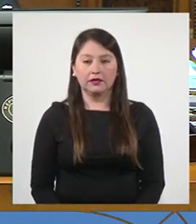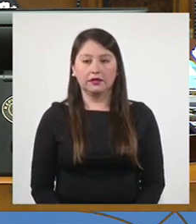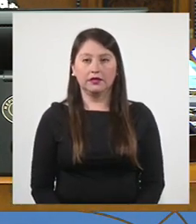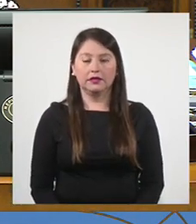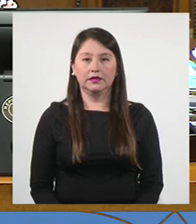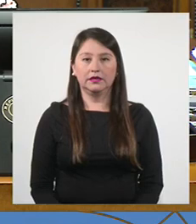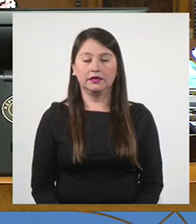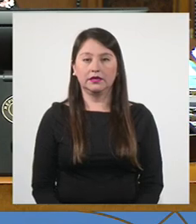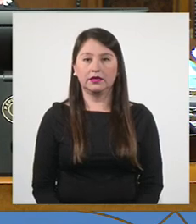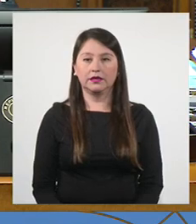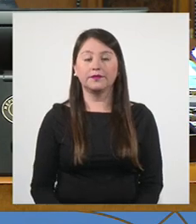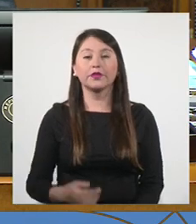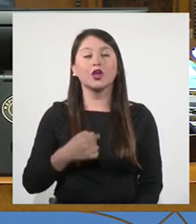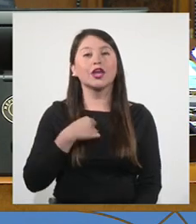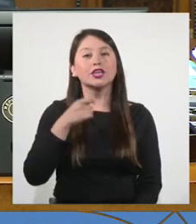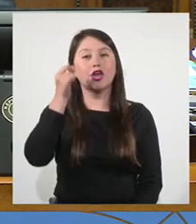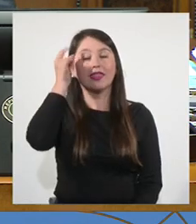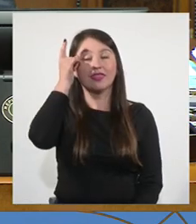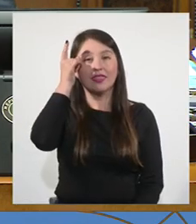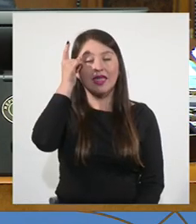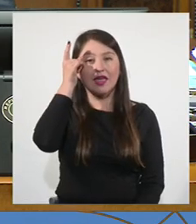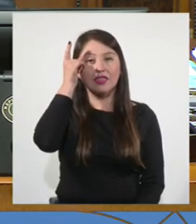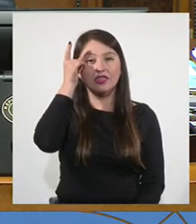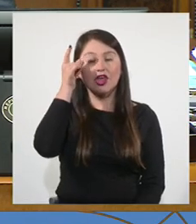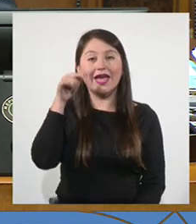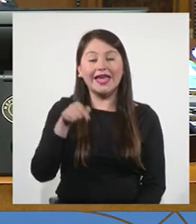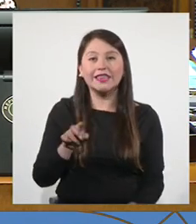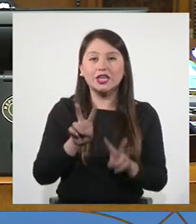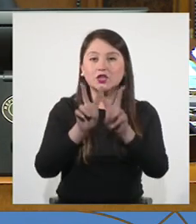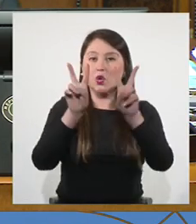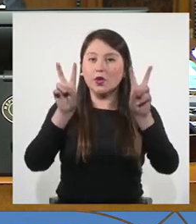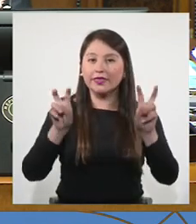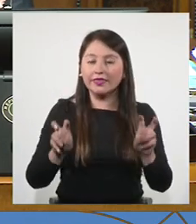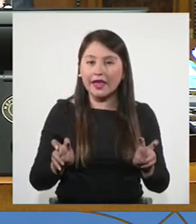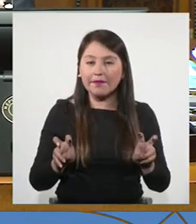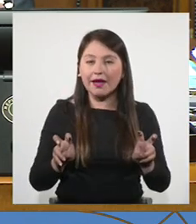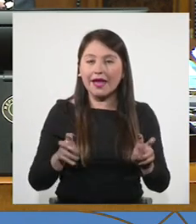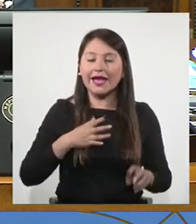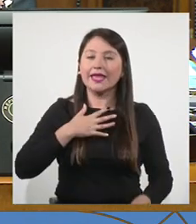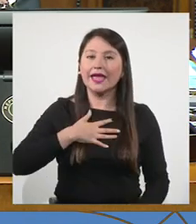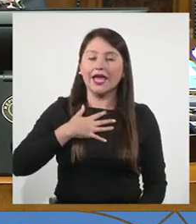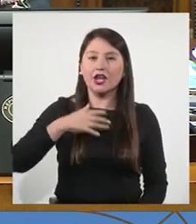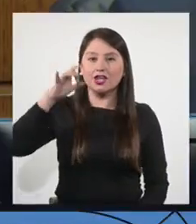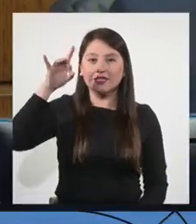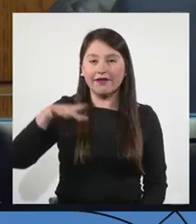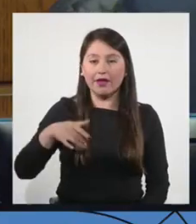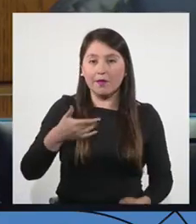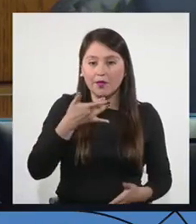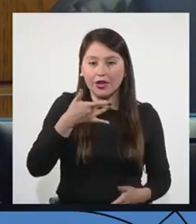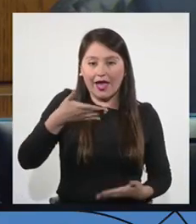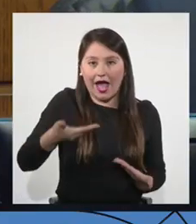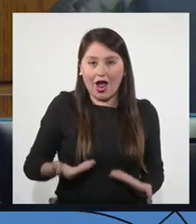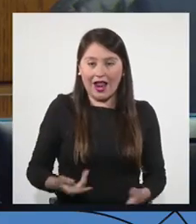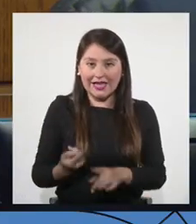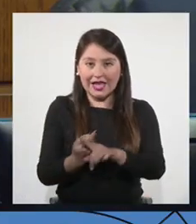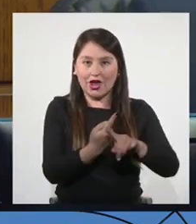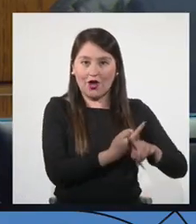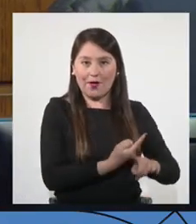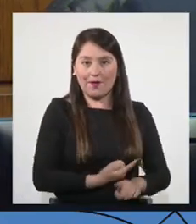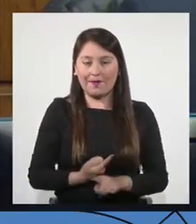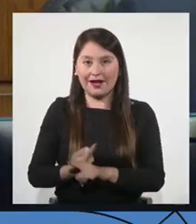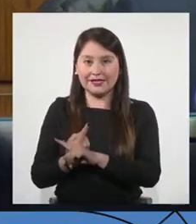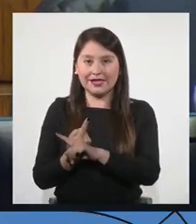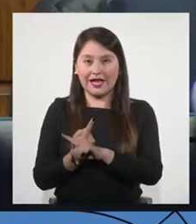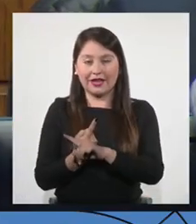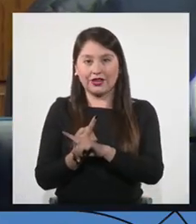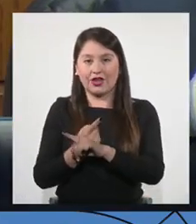Porque yo entiendo, Presidenta, y este es un tema que está vinculado, quiero saber si, porque en este momento lo que se está conversando, entre otras cosas, tiene que ver con el